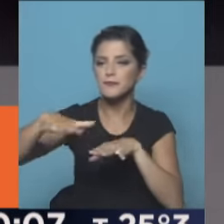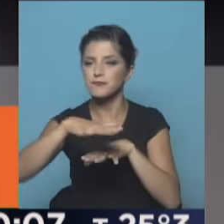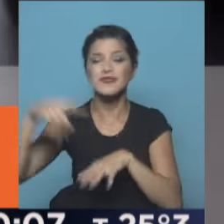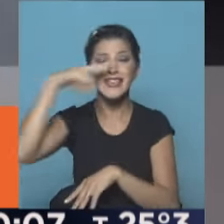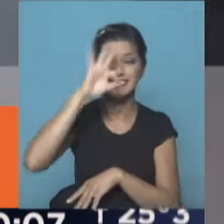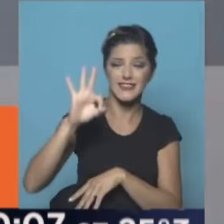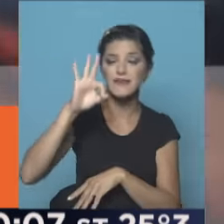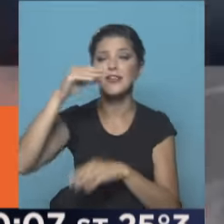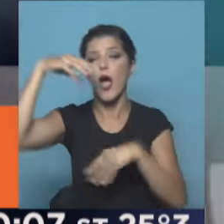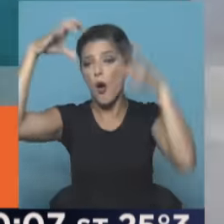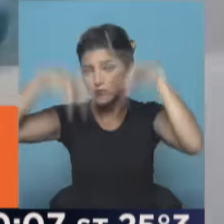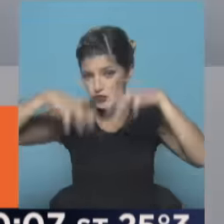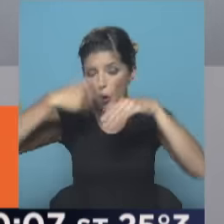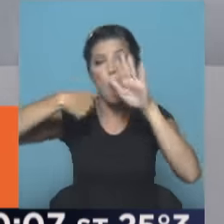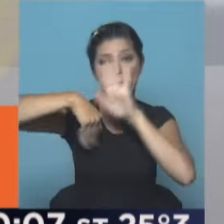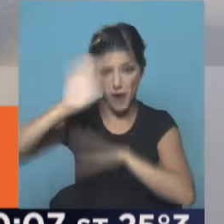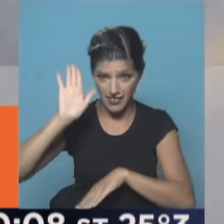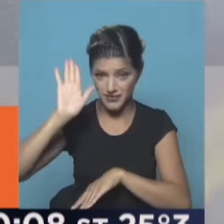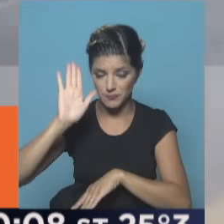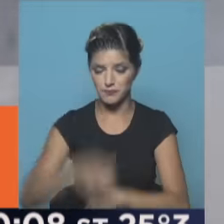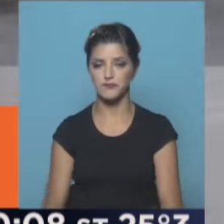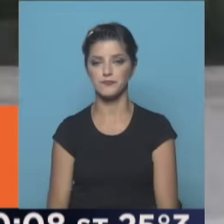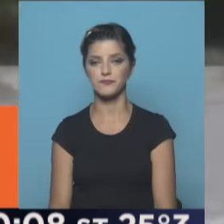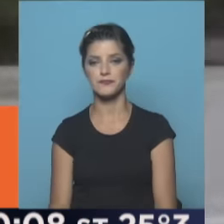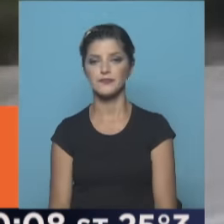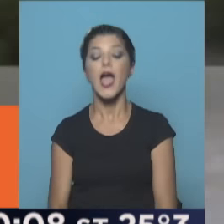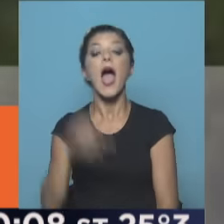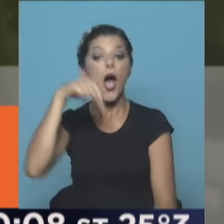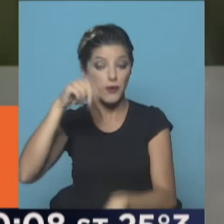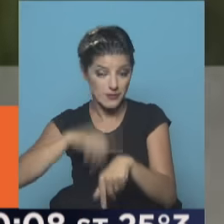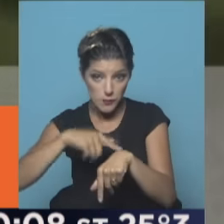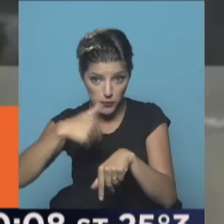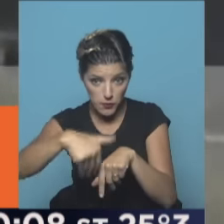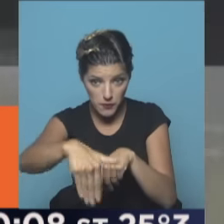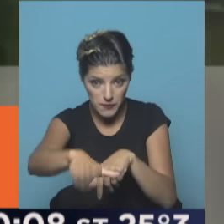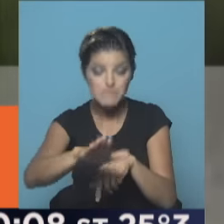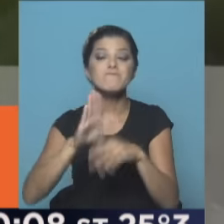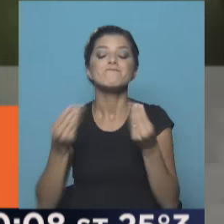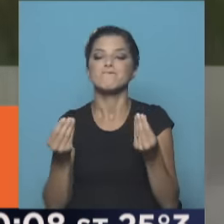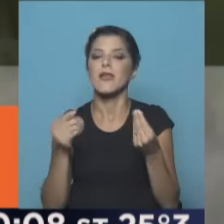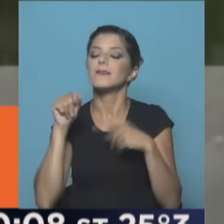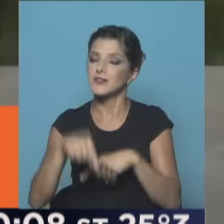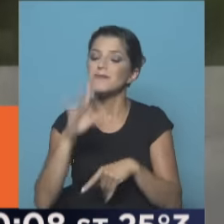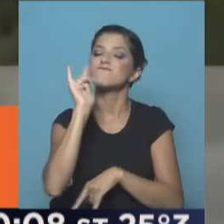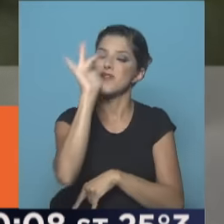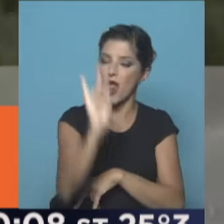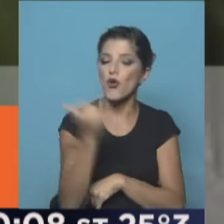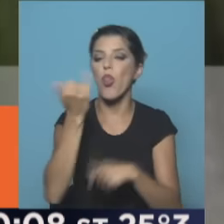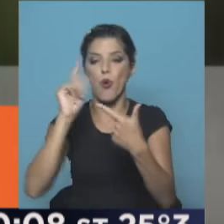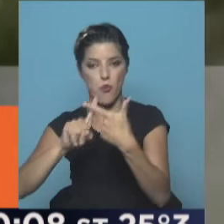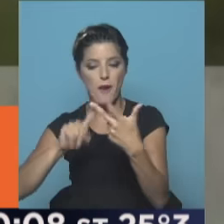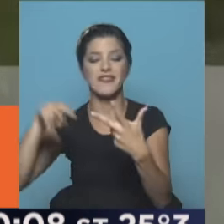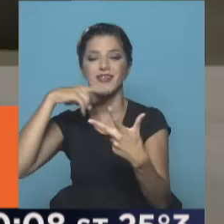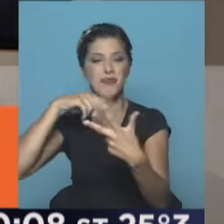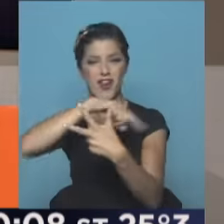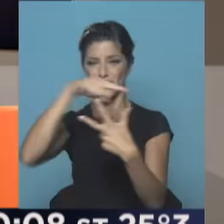70 milímetros de agua caída. El pronóstico para los próximos días no es muy alentador. Para el miércoles, jueves y